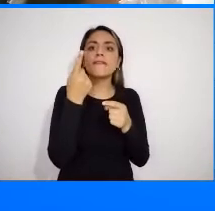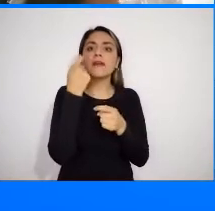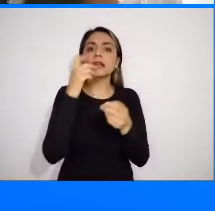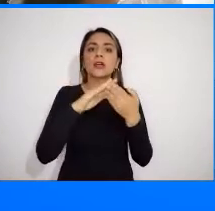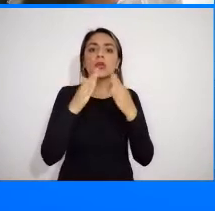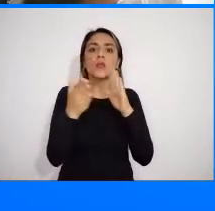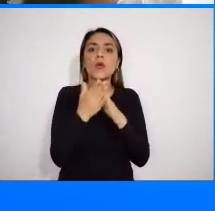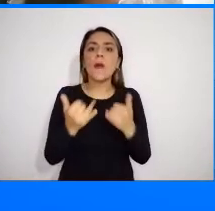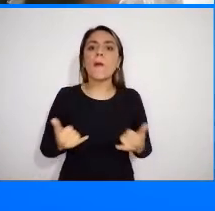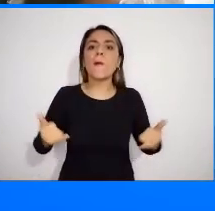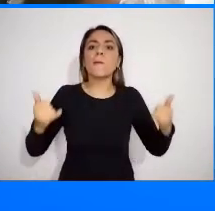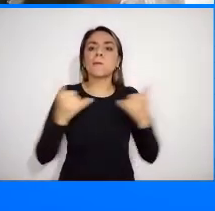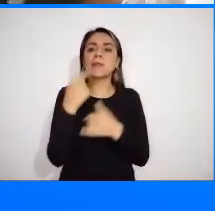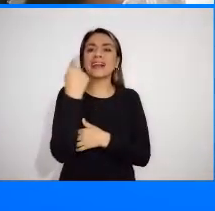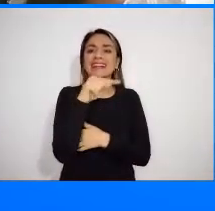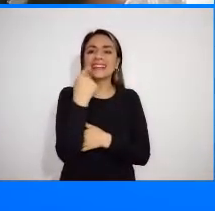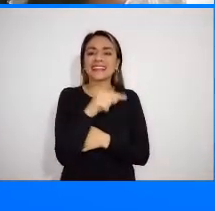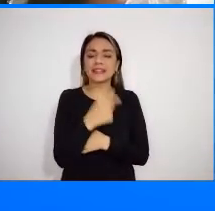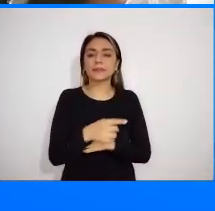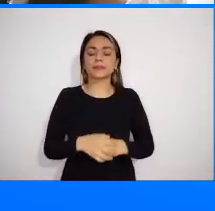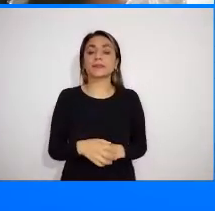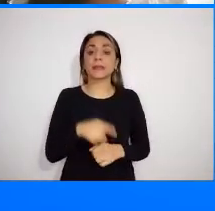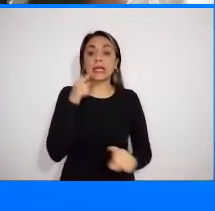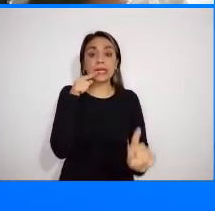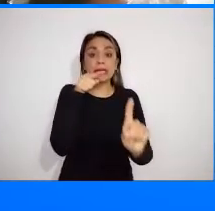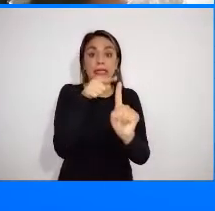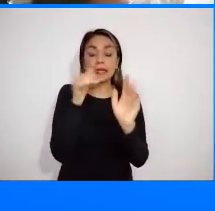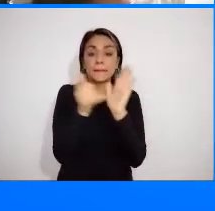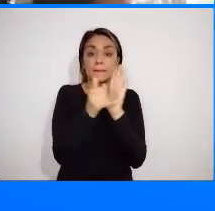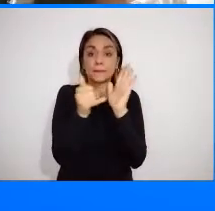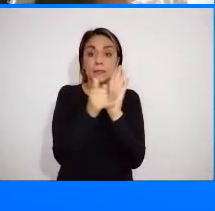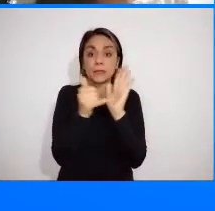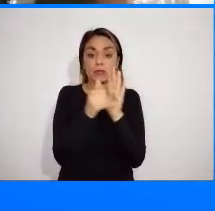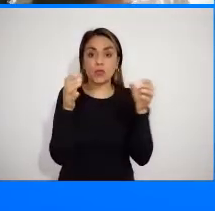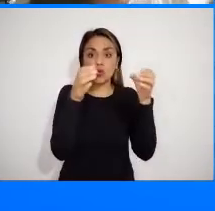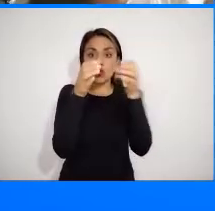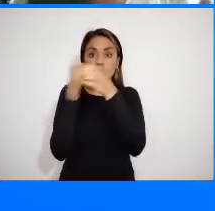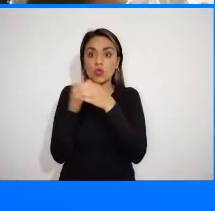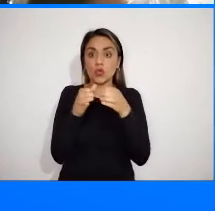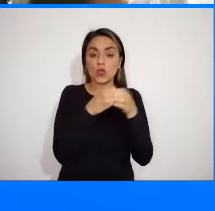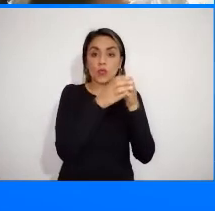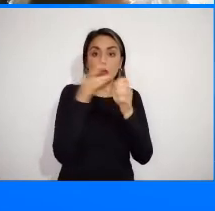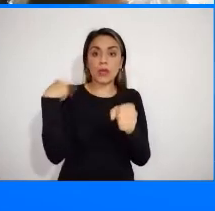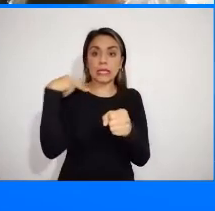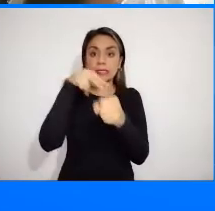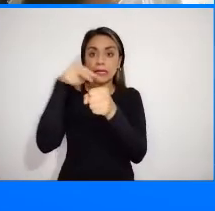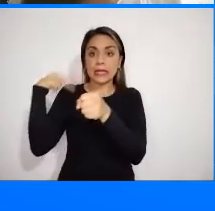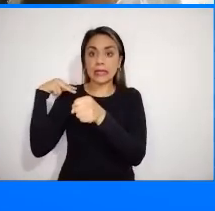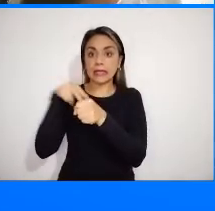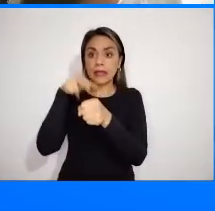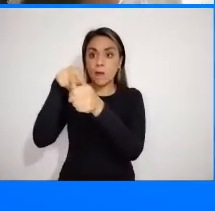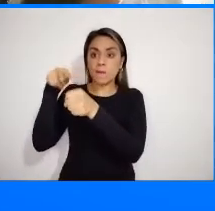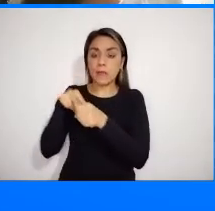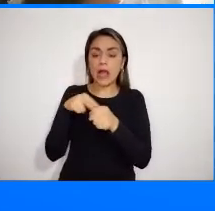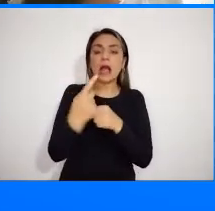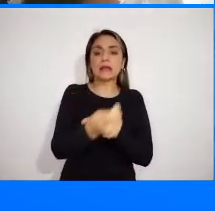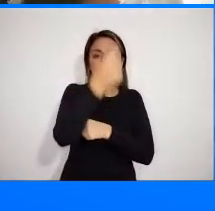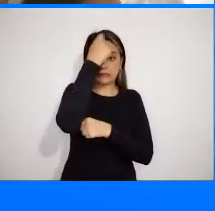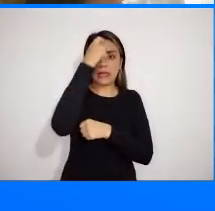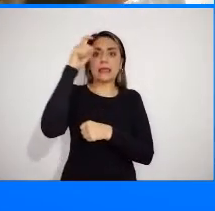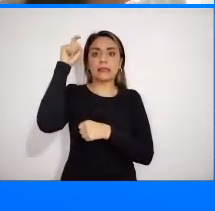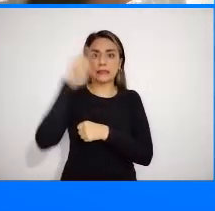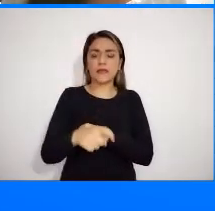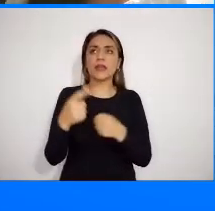quiere. Entonces, a esos grupos étnicos, pues hay que tenerlos en cuenta. Entonces, si